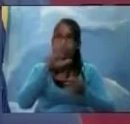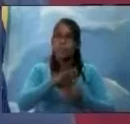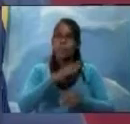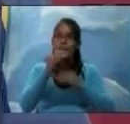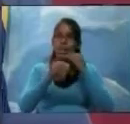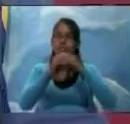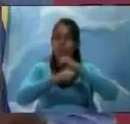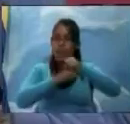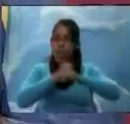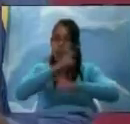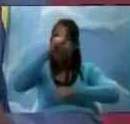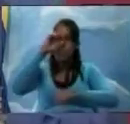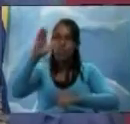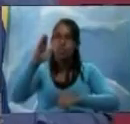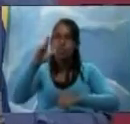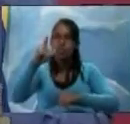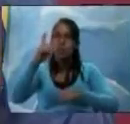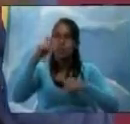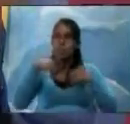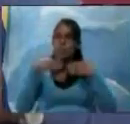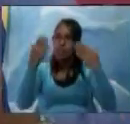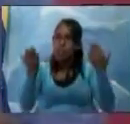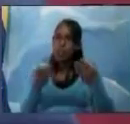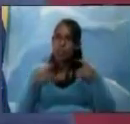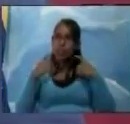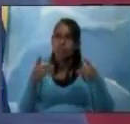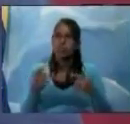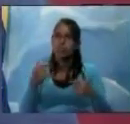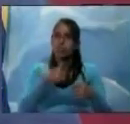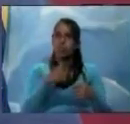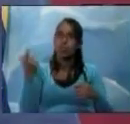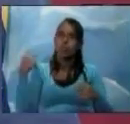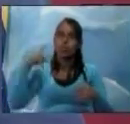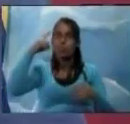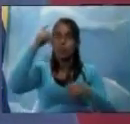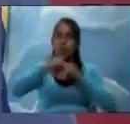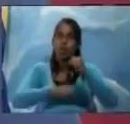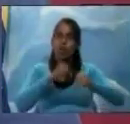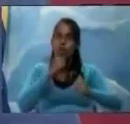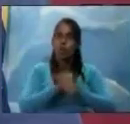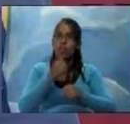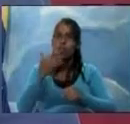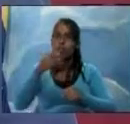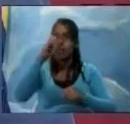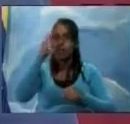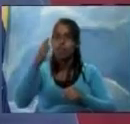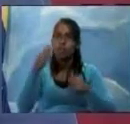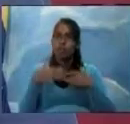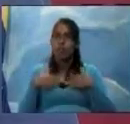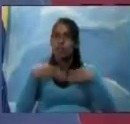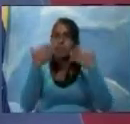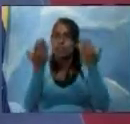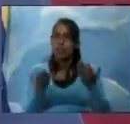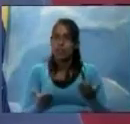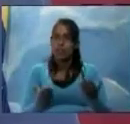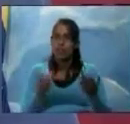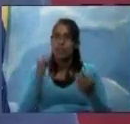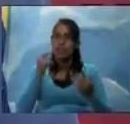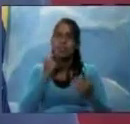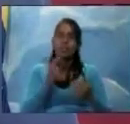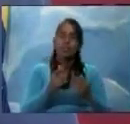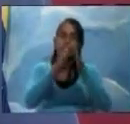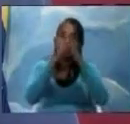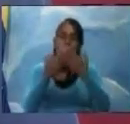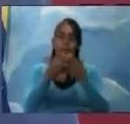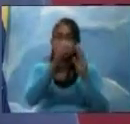la obra del Señor. Dios me ha dado ese talento, entonces yo lo tengo por obra lo que Dios me ha entregado. Y dice la